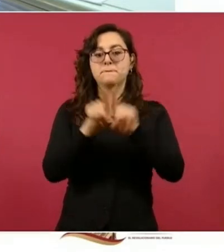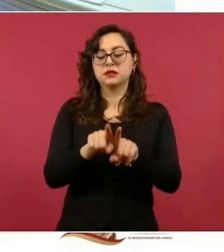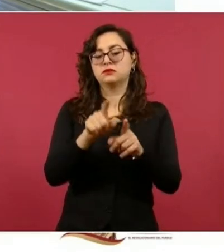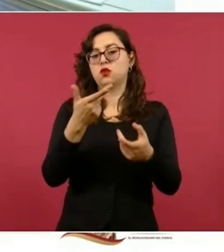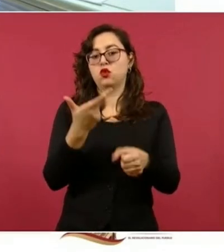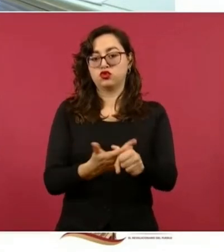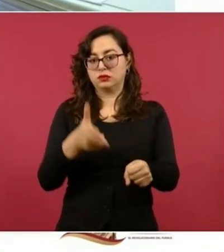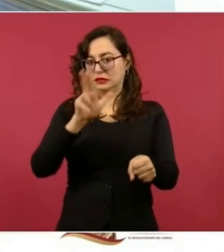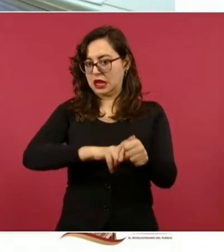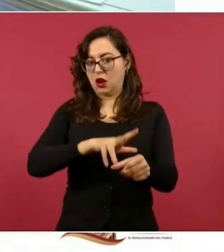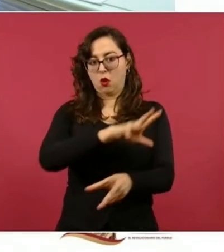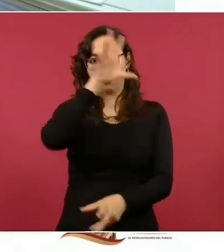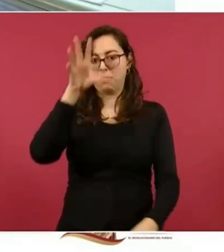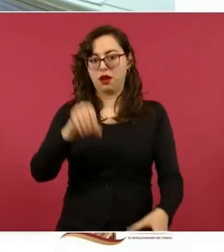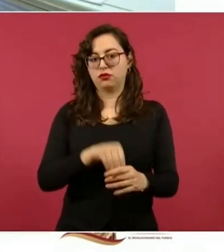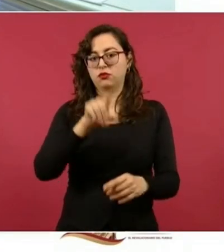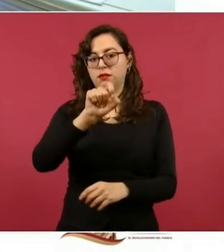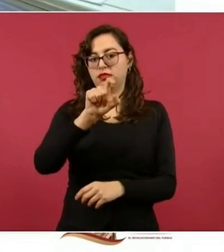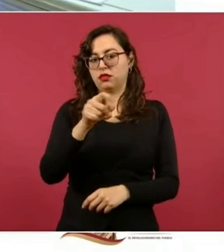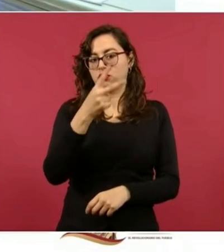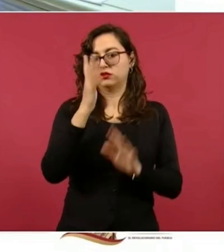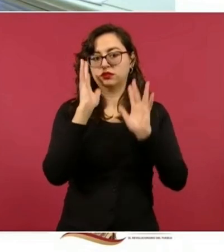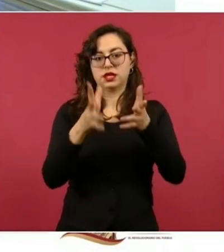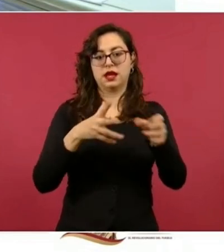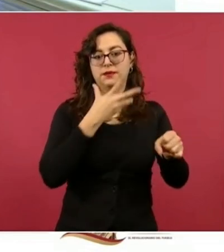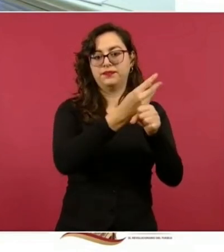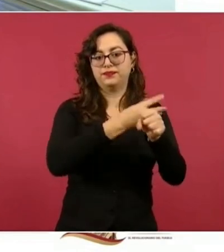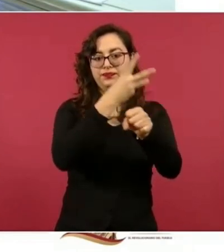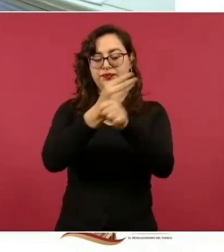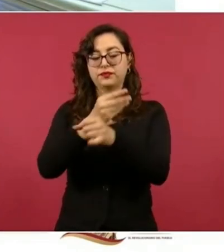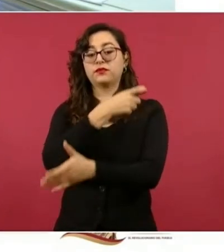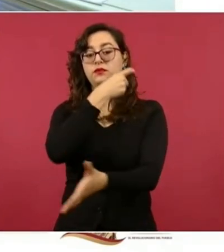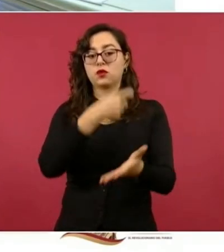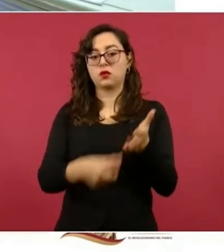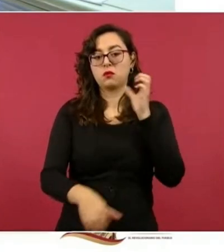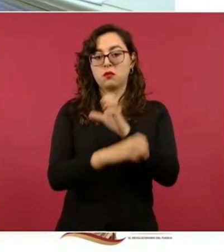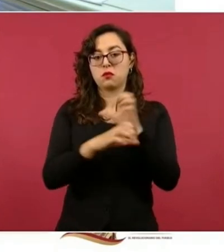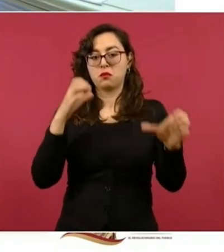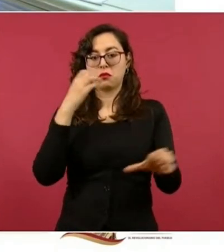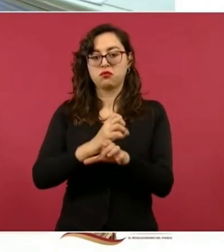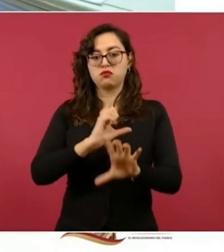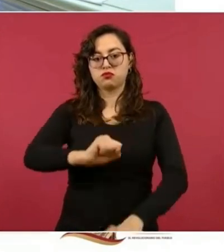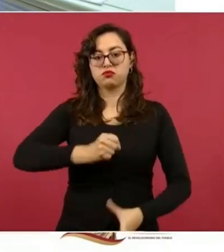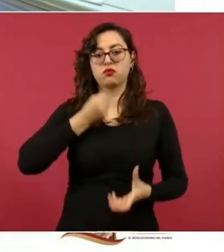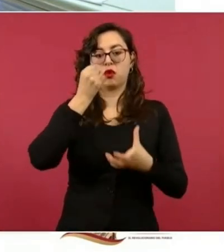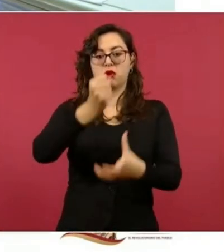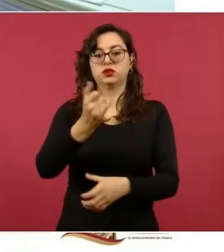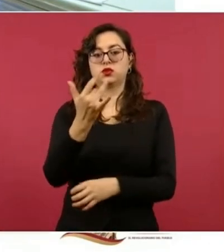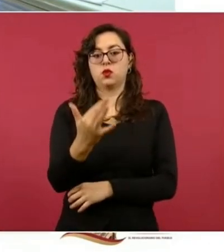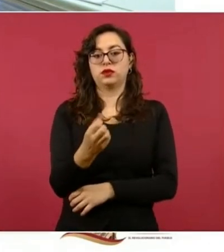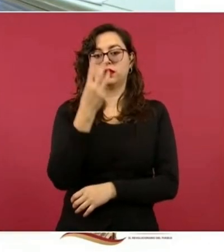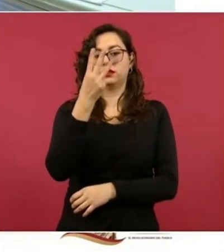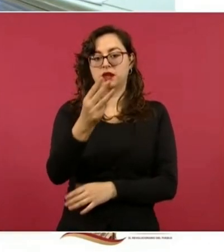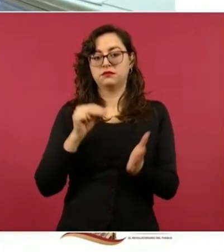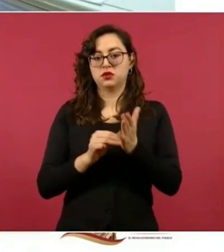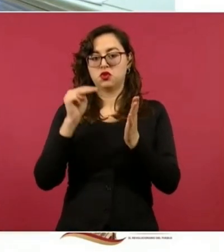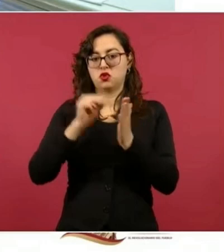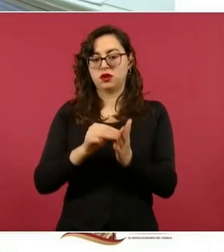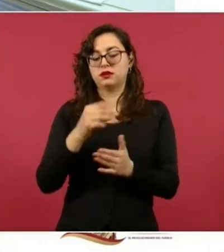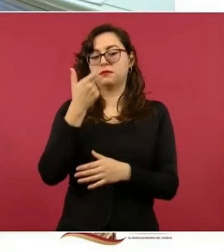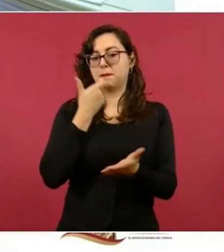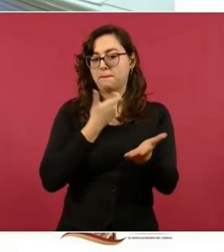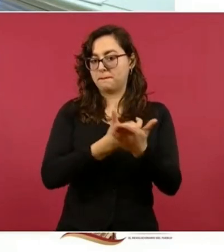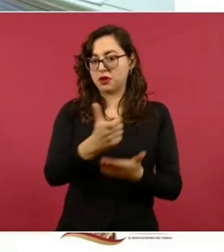hospitales. Además, ahí también se adquirieron 304 bienes por 53 millones de pesos, al 100% entregados. En